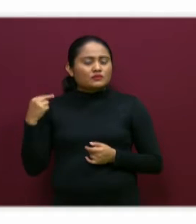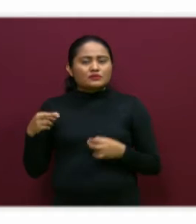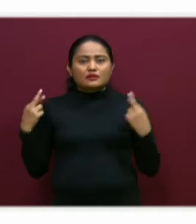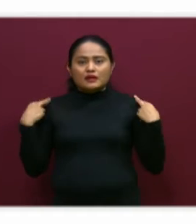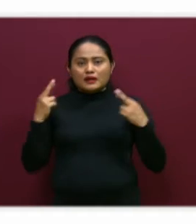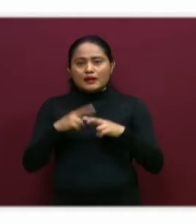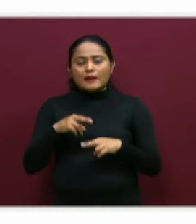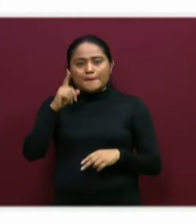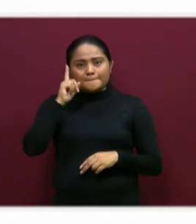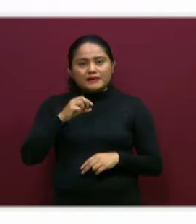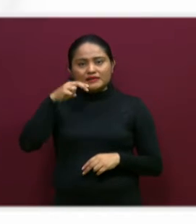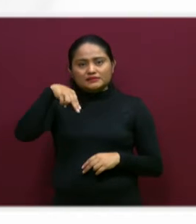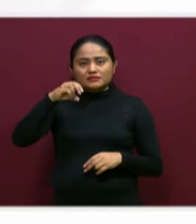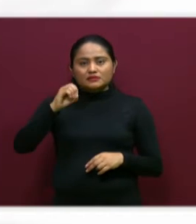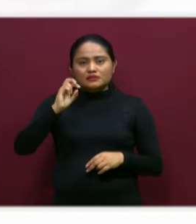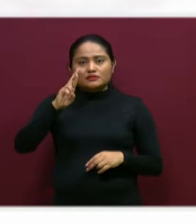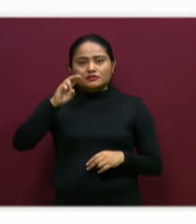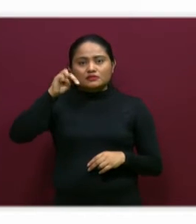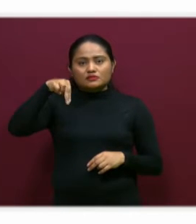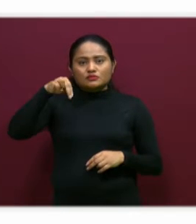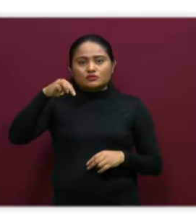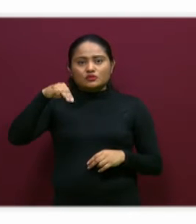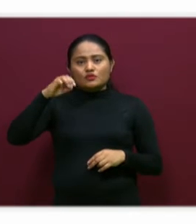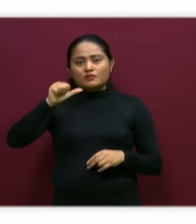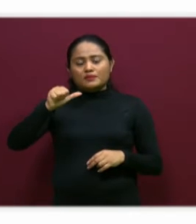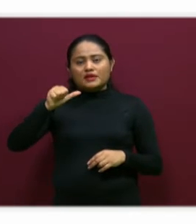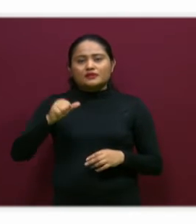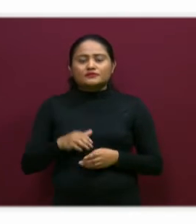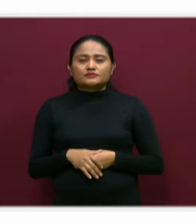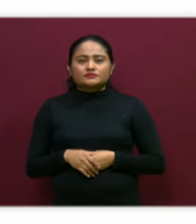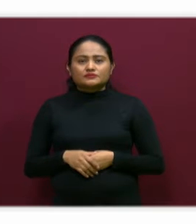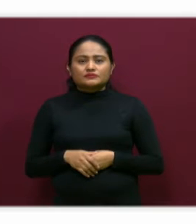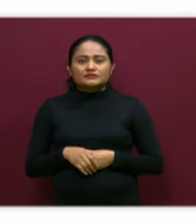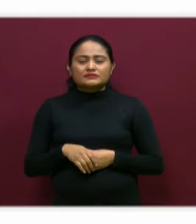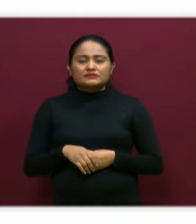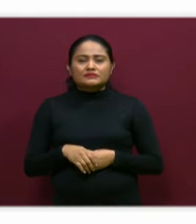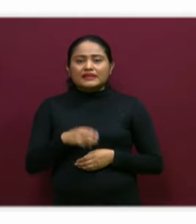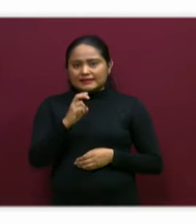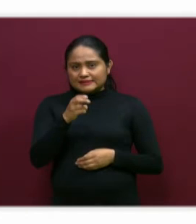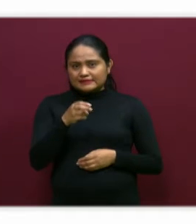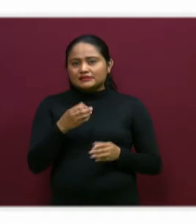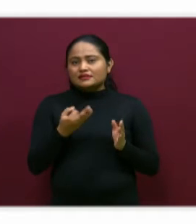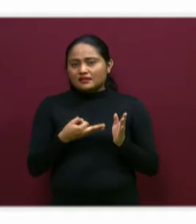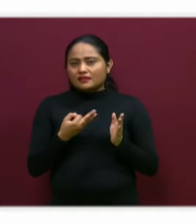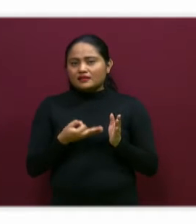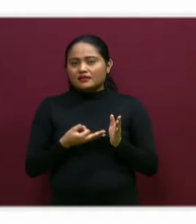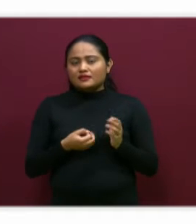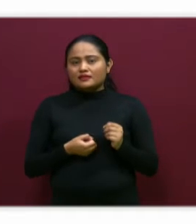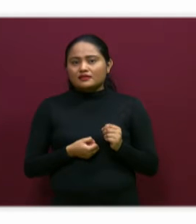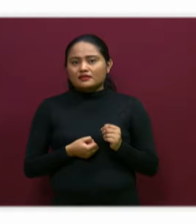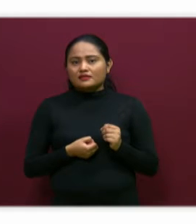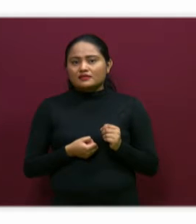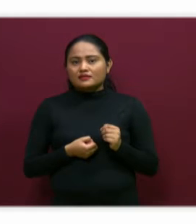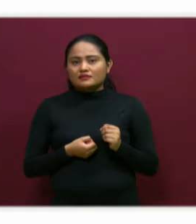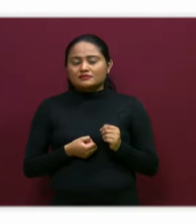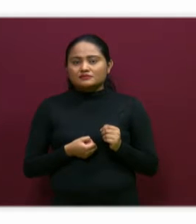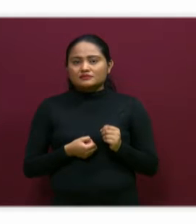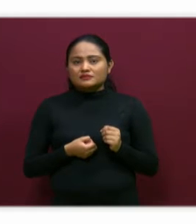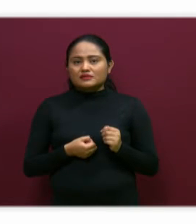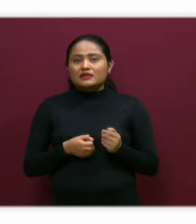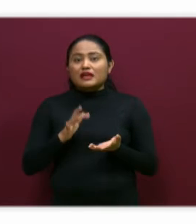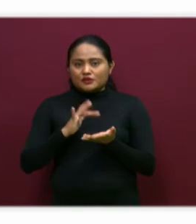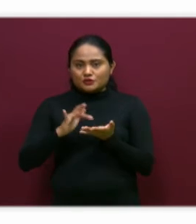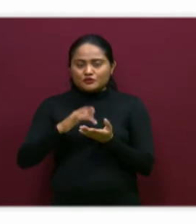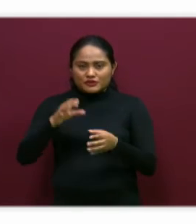norma angélica lima este taller que se llama cuento sonoro y se aprenderá a descubrir